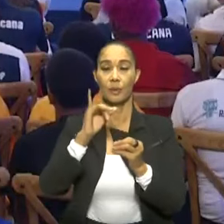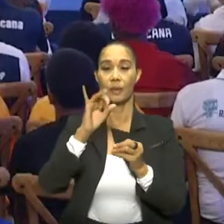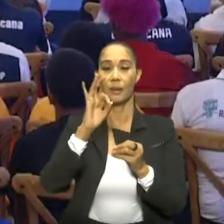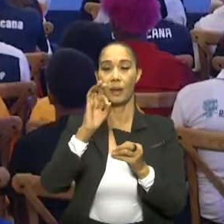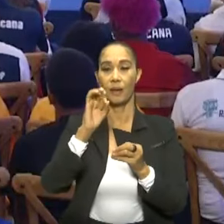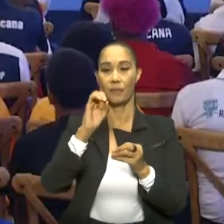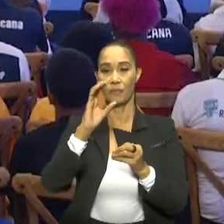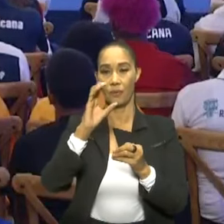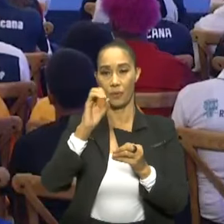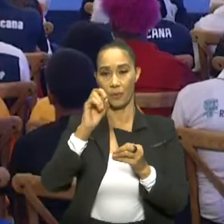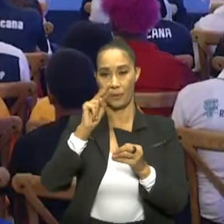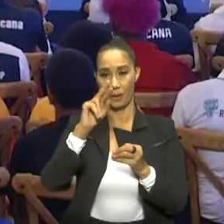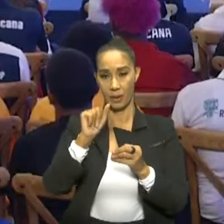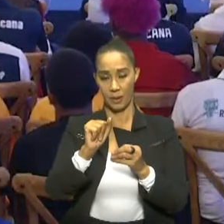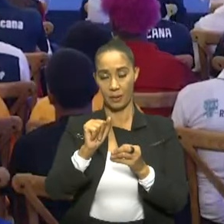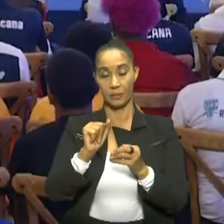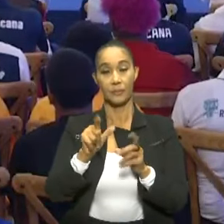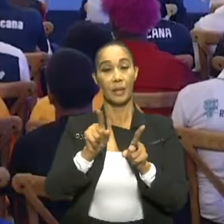INAFOCAN y